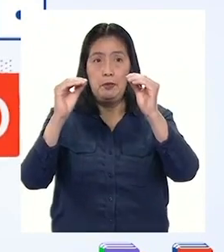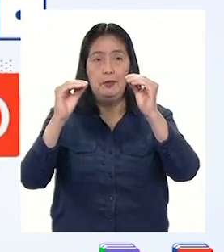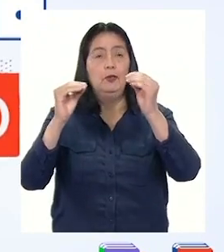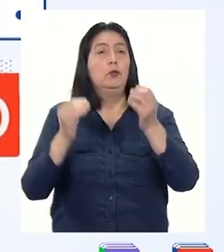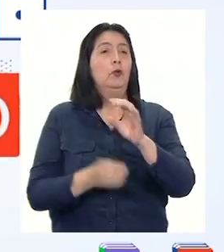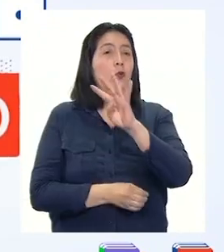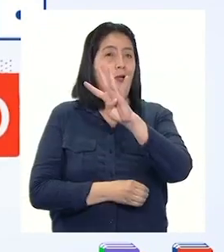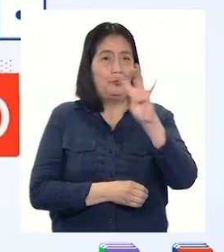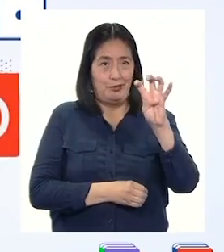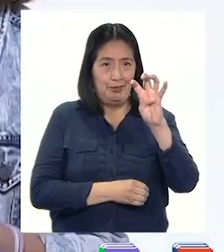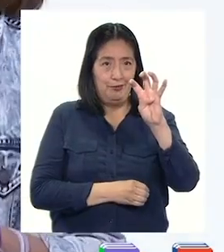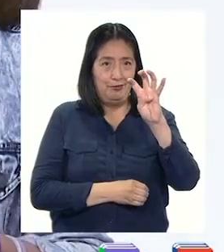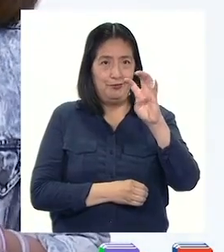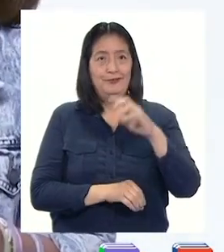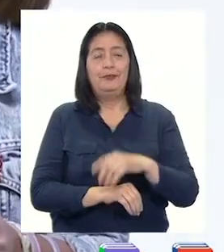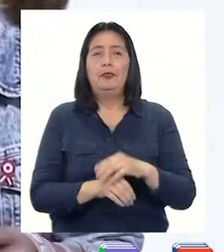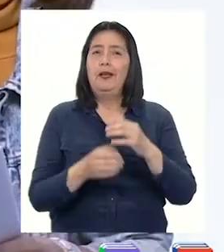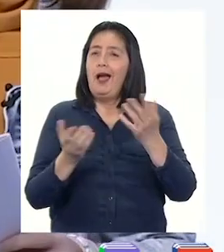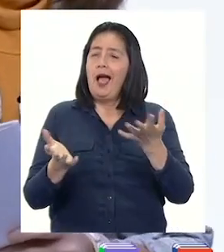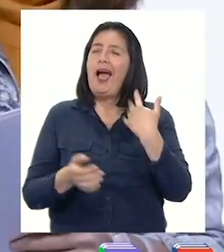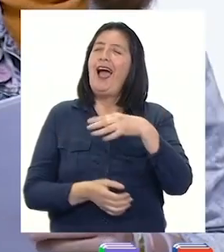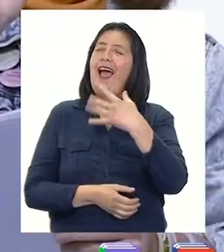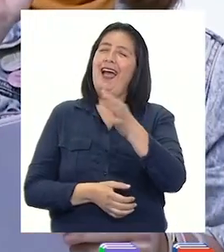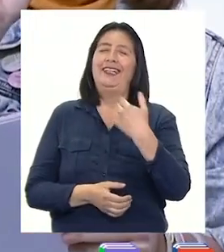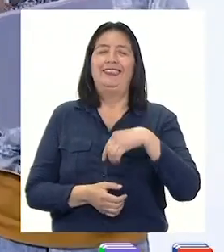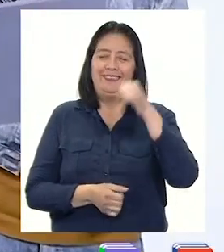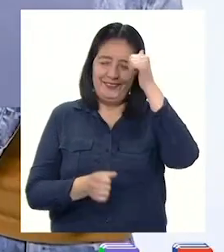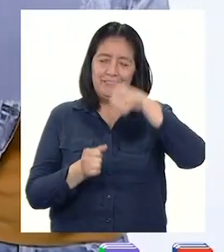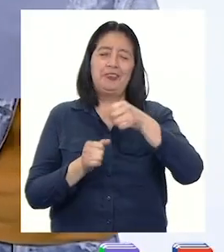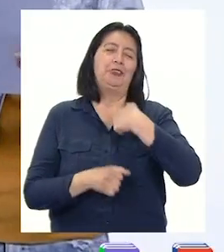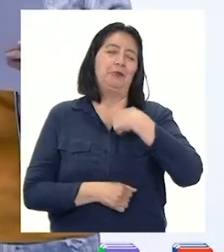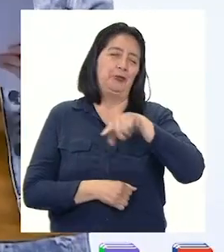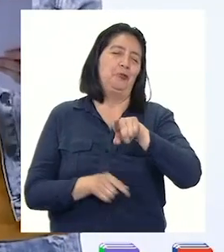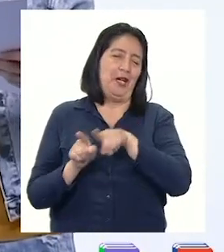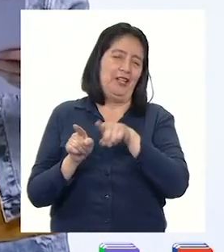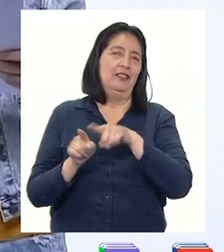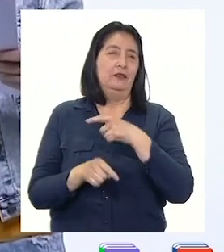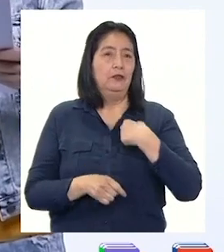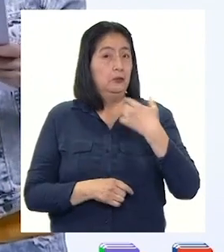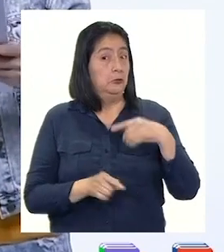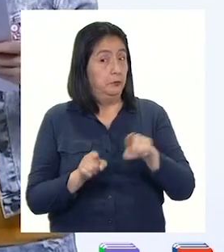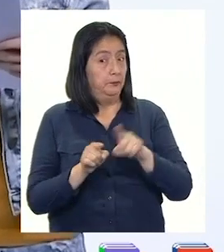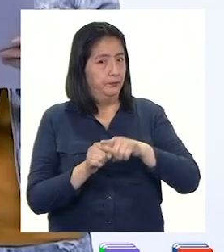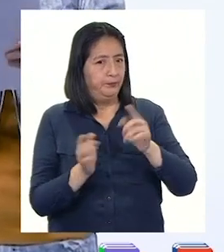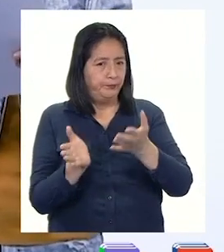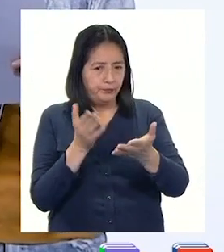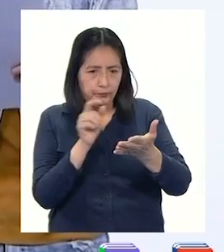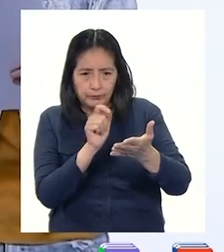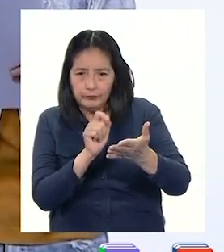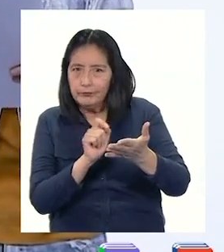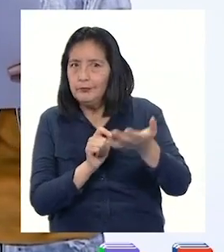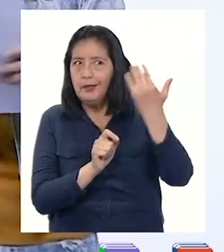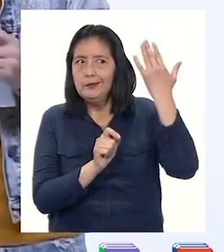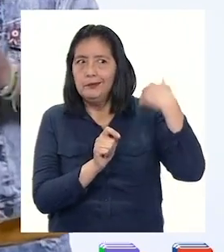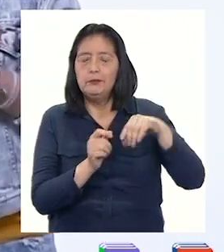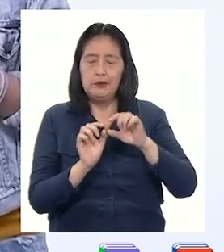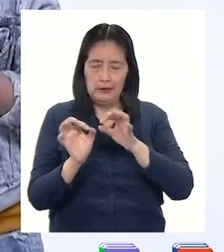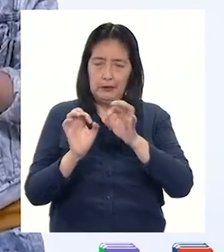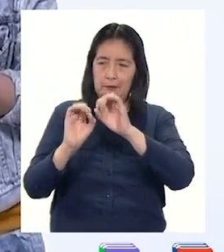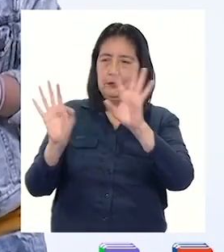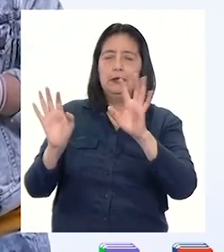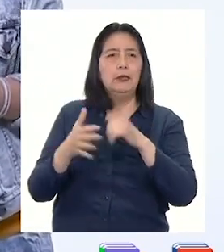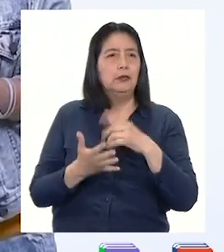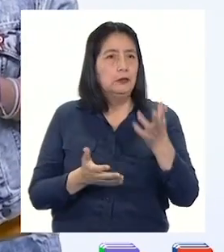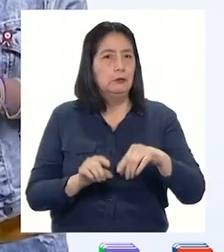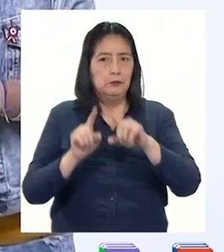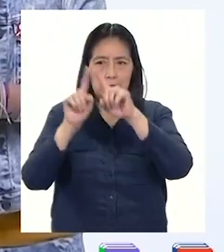a 400. Justo tal cual lo recordaba. Por si acaso, también saqué mis apuntes para tenerlo todo mucho más claro. Además,